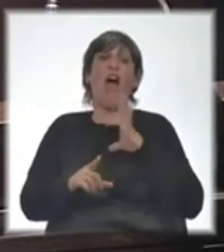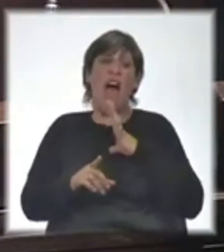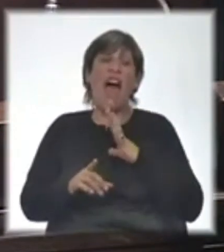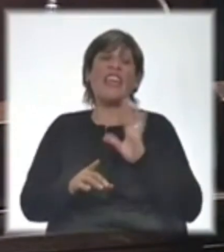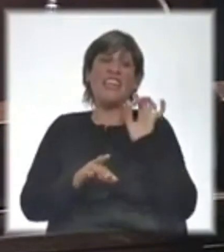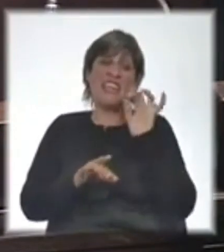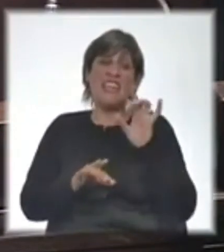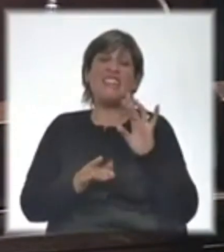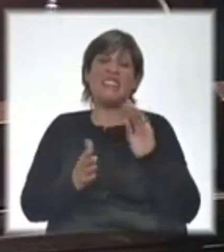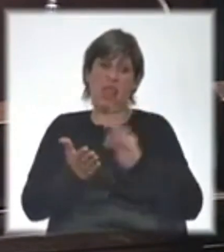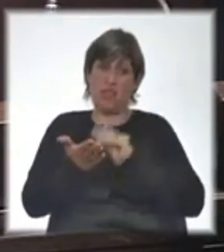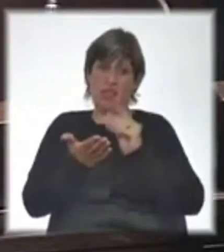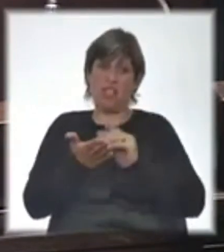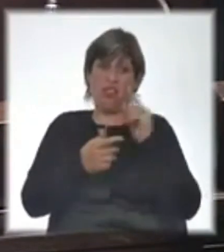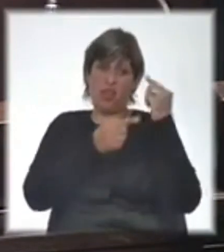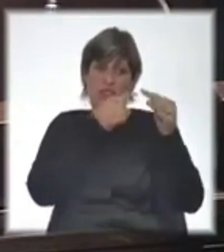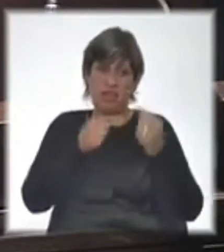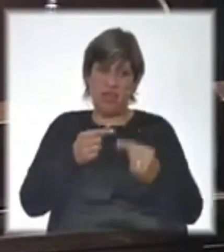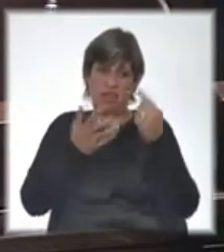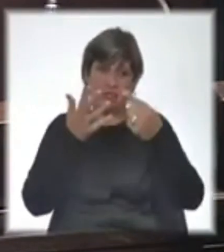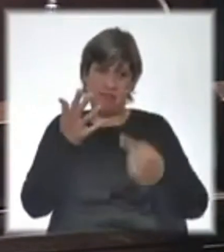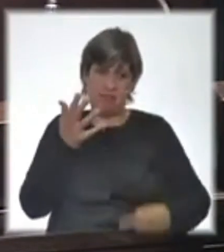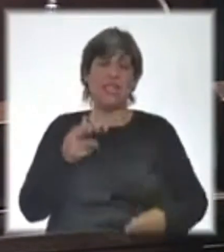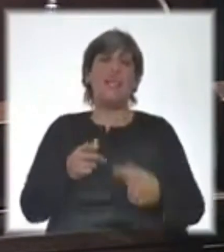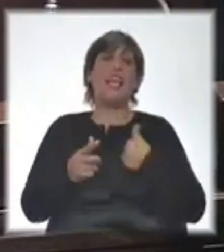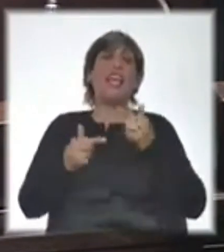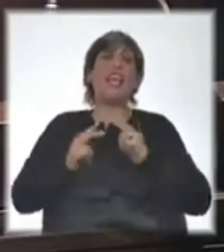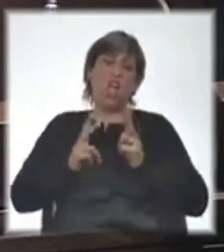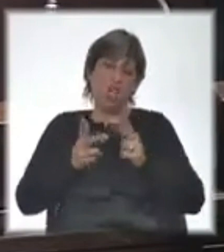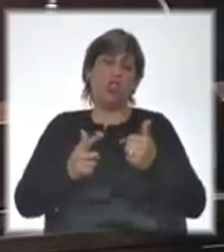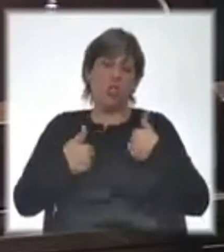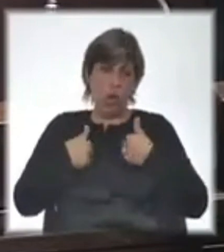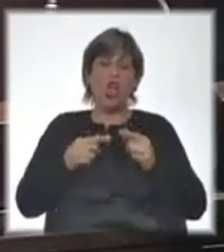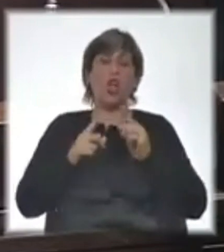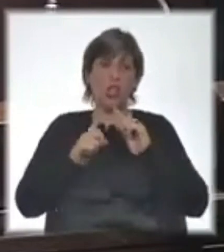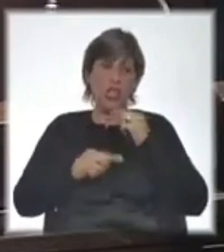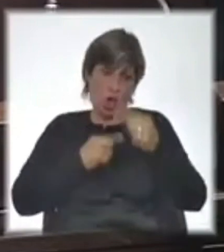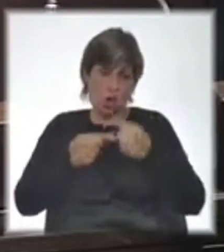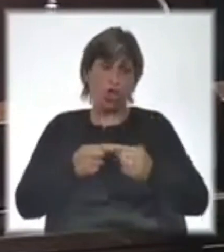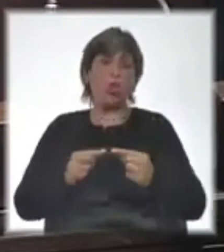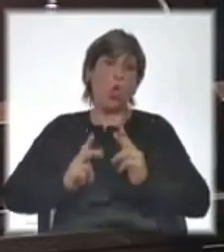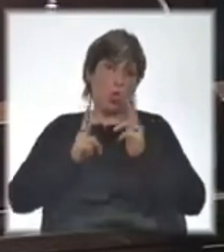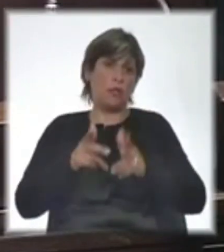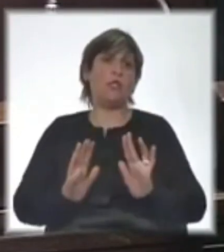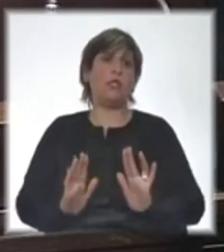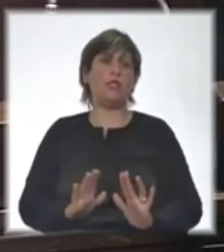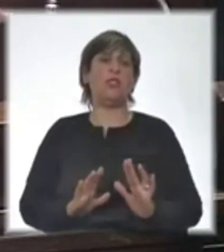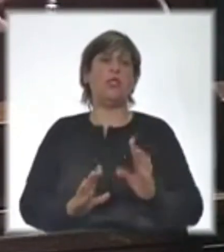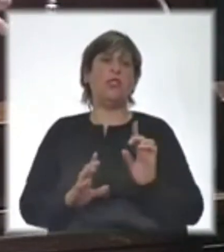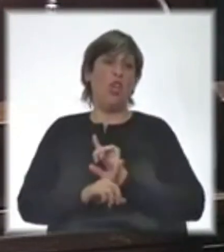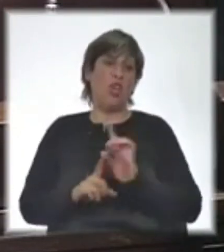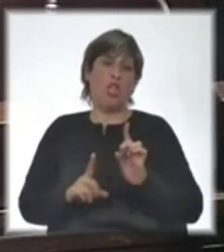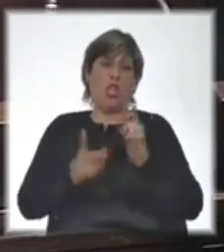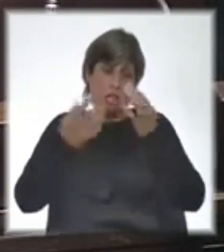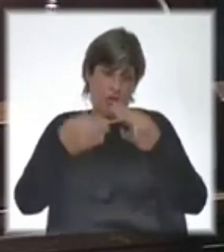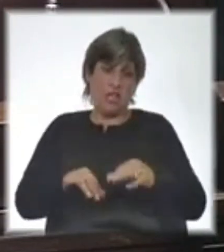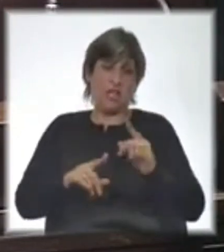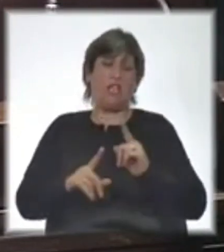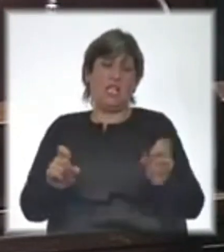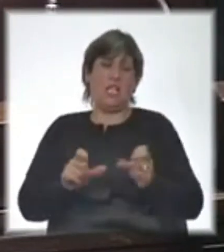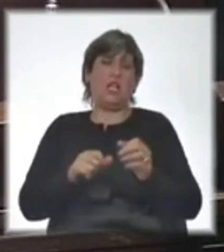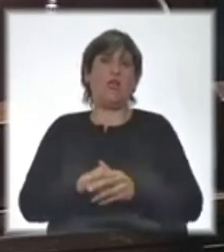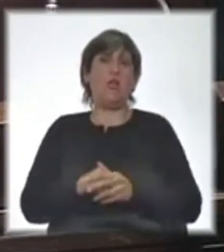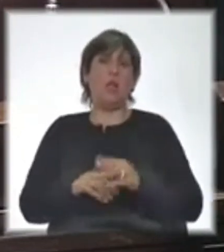trabajar sin recibir retribución, es lo que yo dije y sostengo. Y no me parece indigno hacerlo. Es